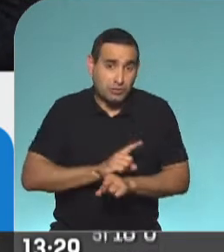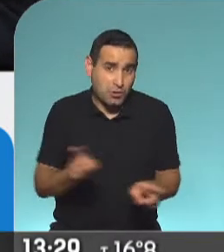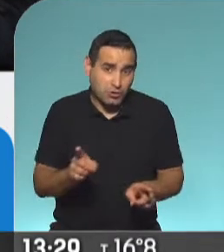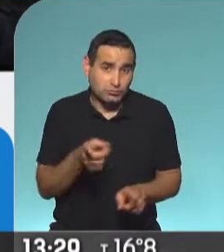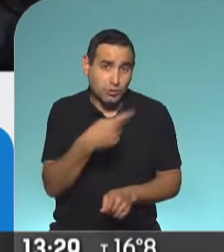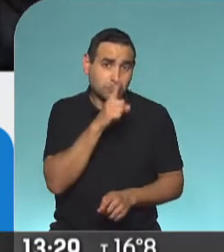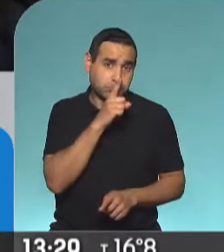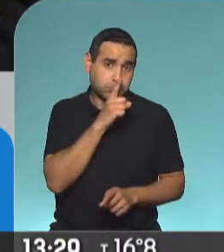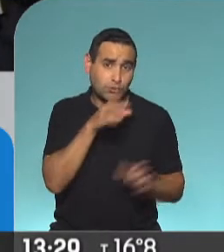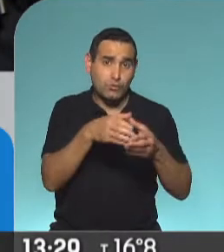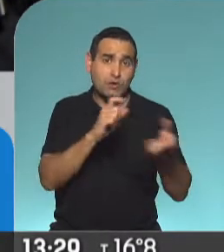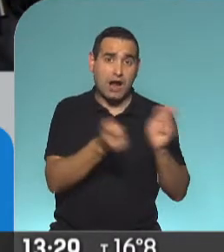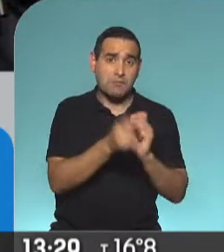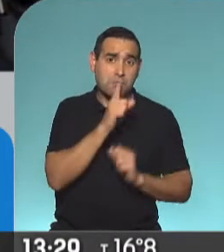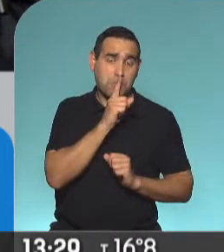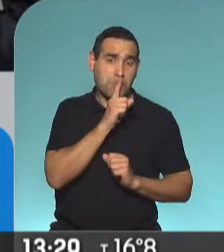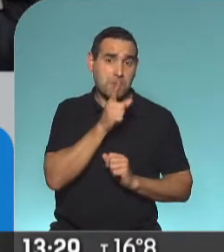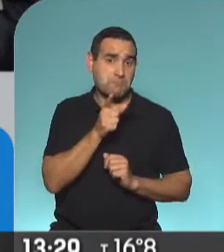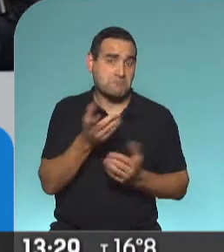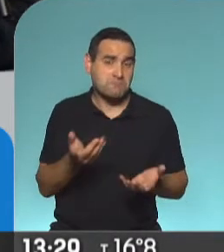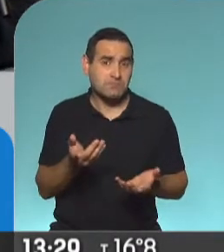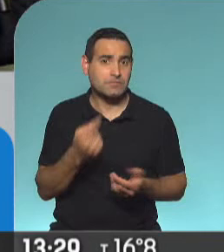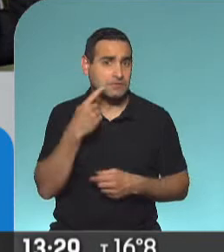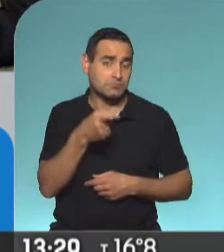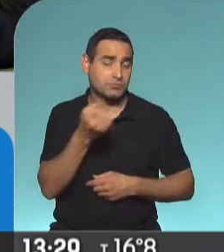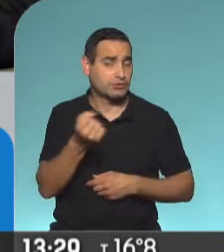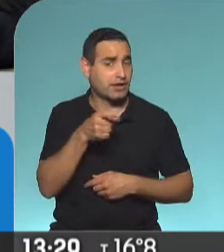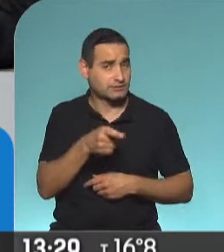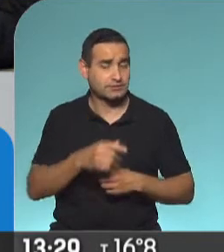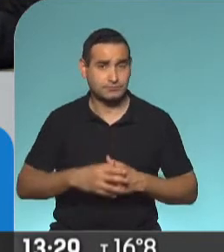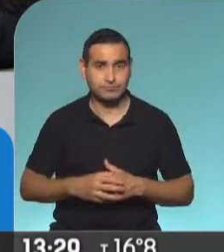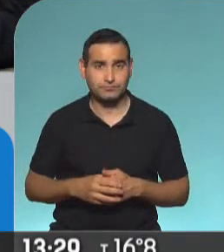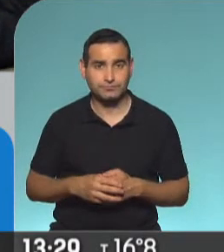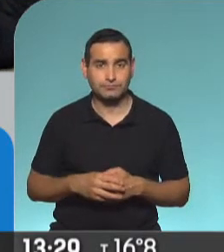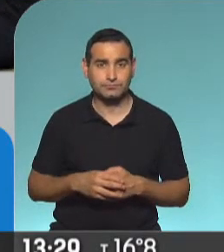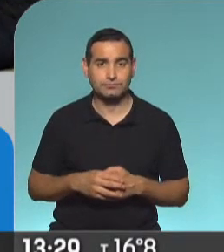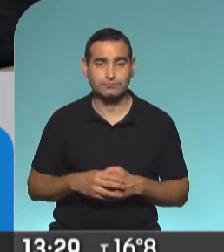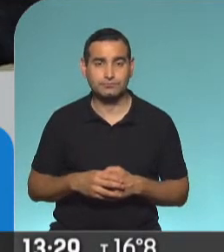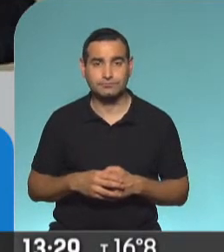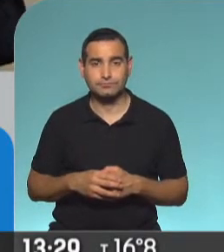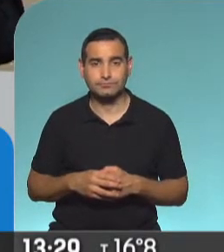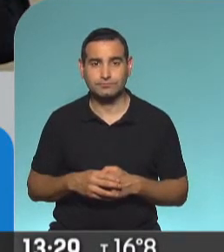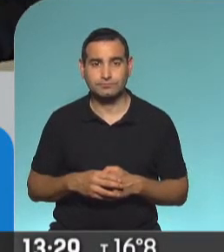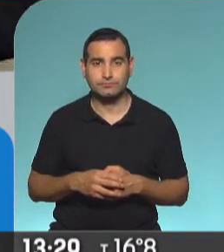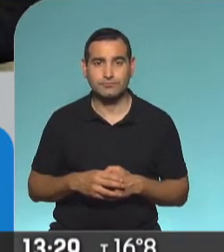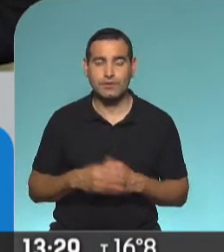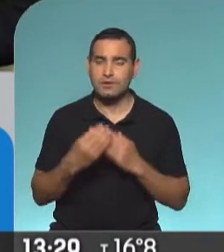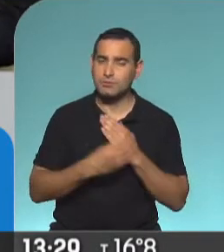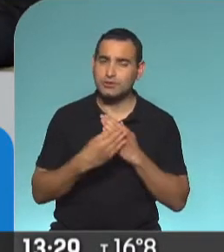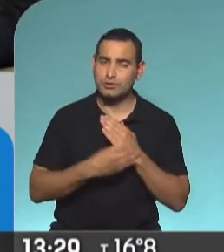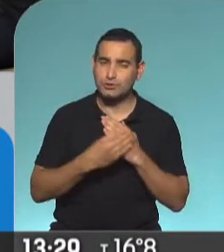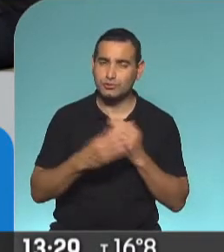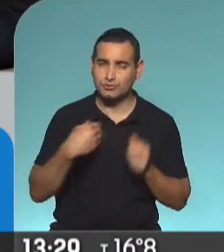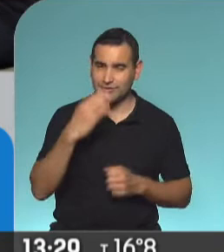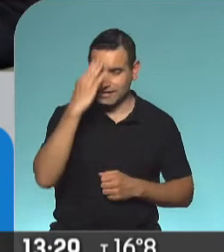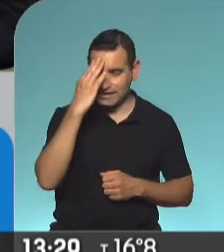Macri. Por lo tanto, me parece que ese es un dato significativo también a tener en cuenta. Ministro, Alejandro